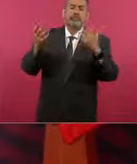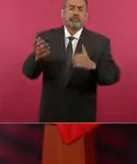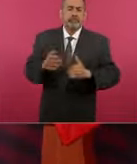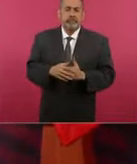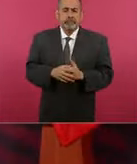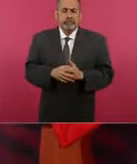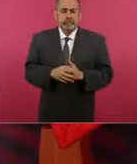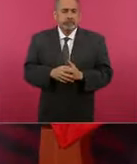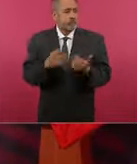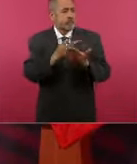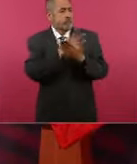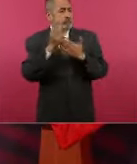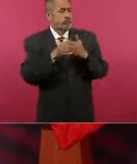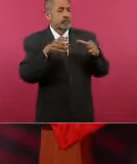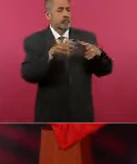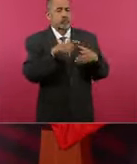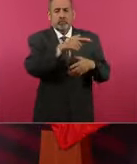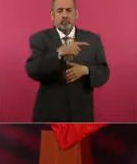Gurría